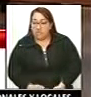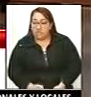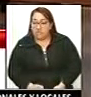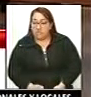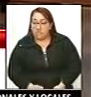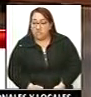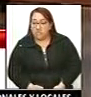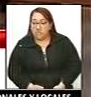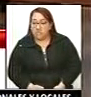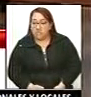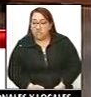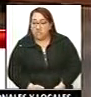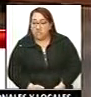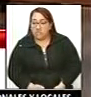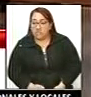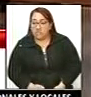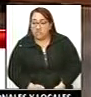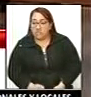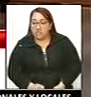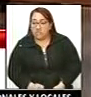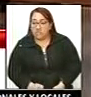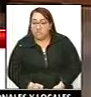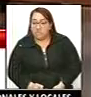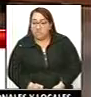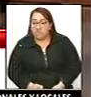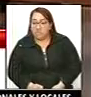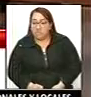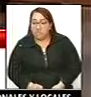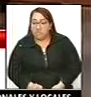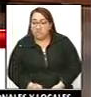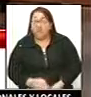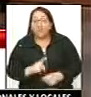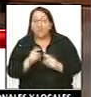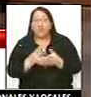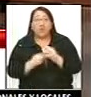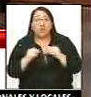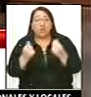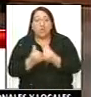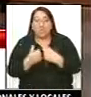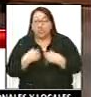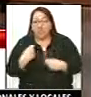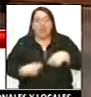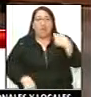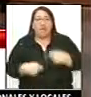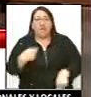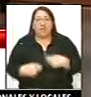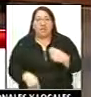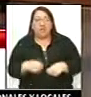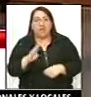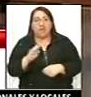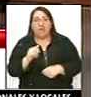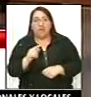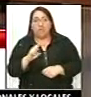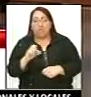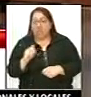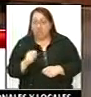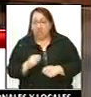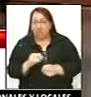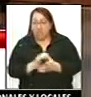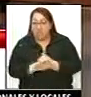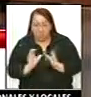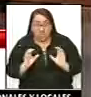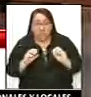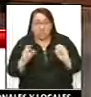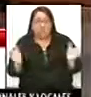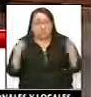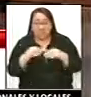que estaba programada. Entonces le preguntamos, ¿en qué grupo estás? Yo estoy en la banda y también estoy en batucada. Ok, busca a tus amigos y